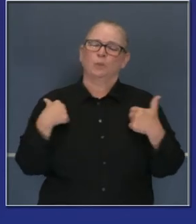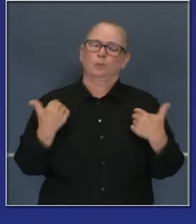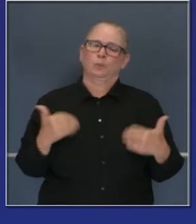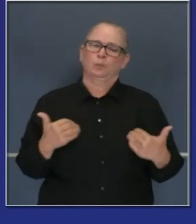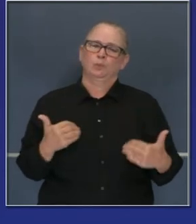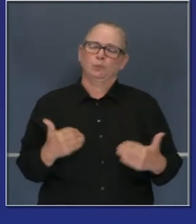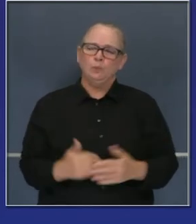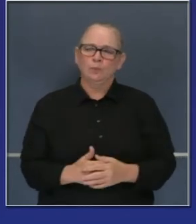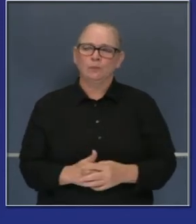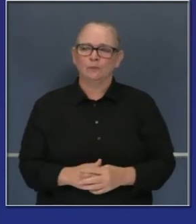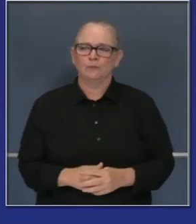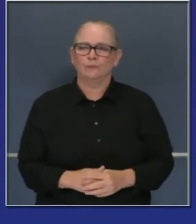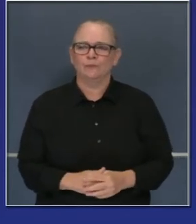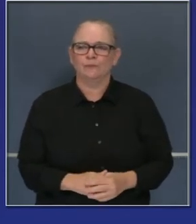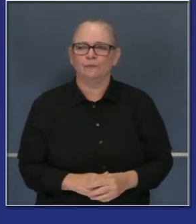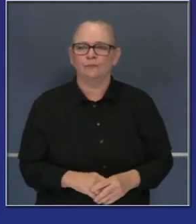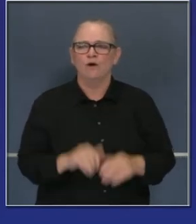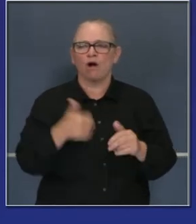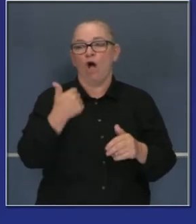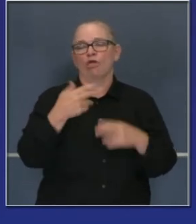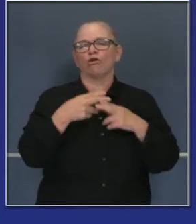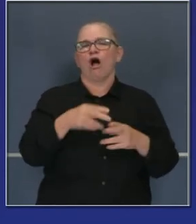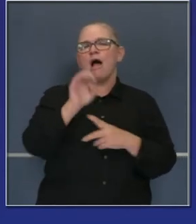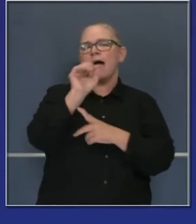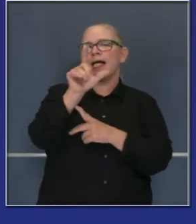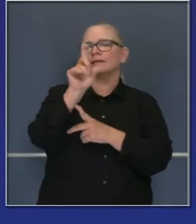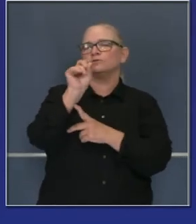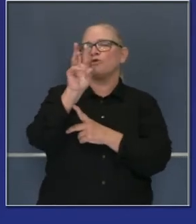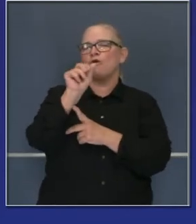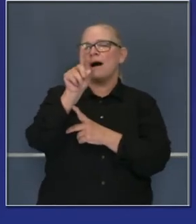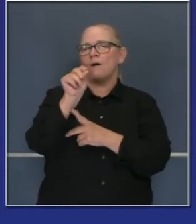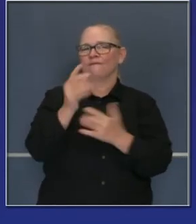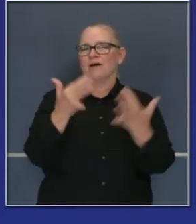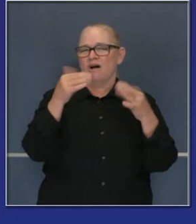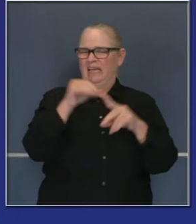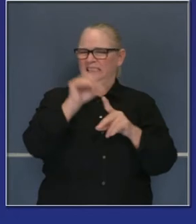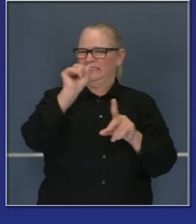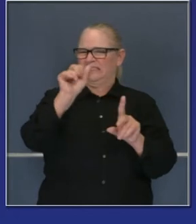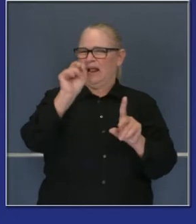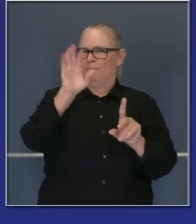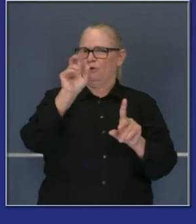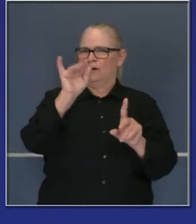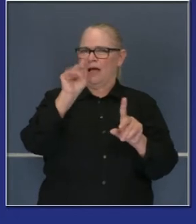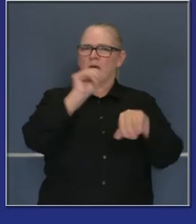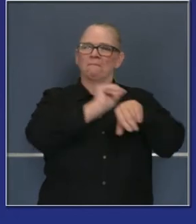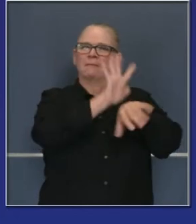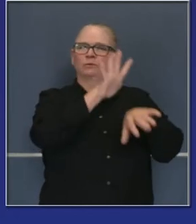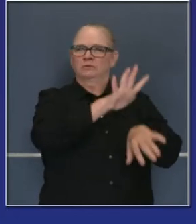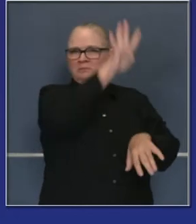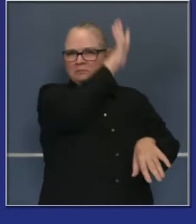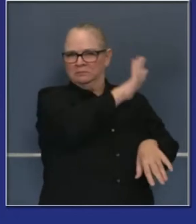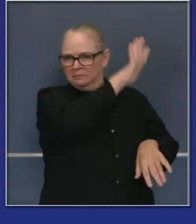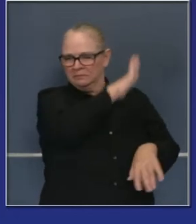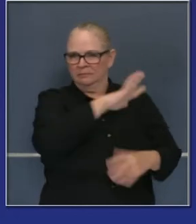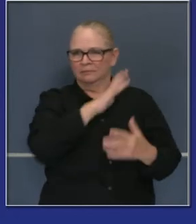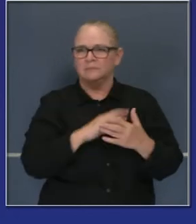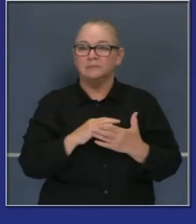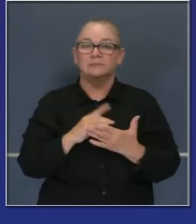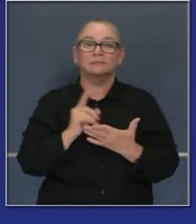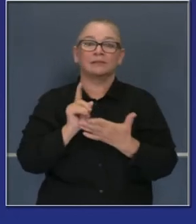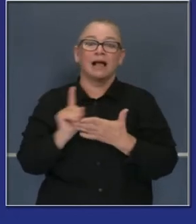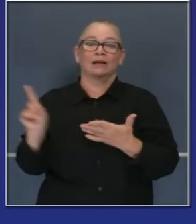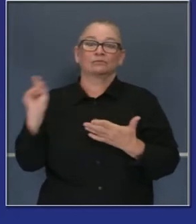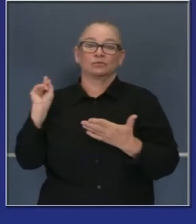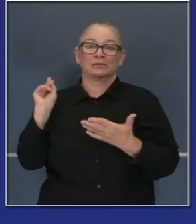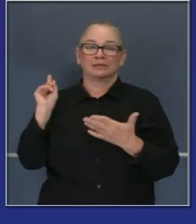el dorado ha tenido mucha atención en san bernardino 10 contento la semana pasada mucho